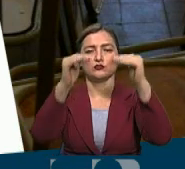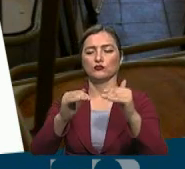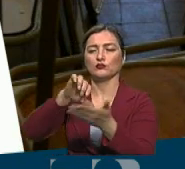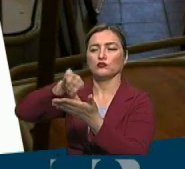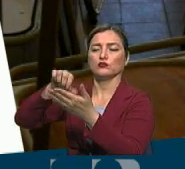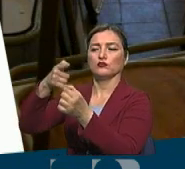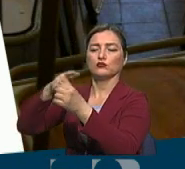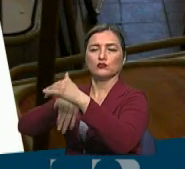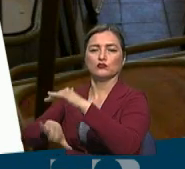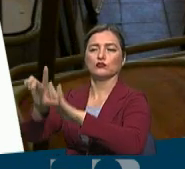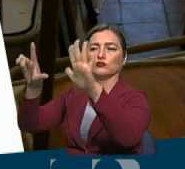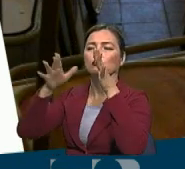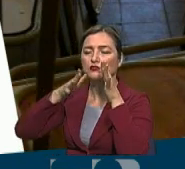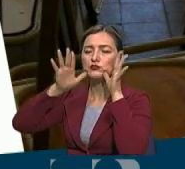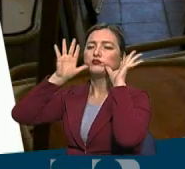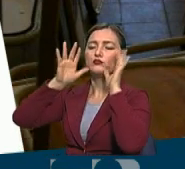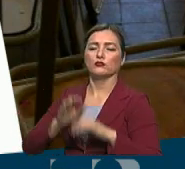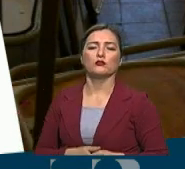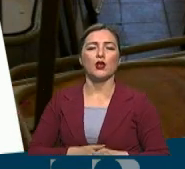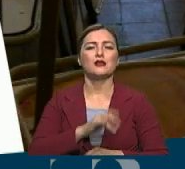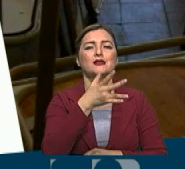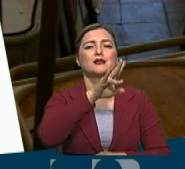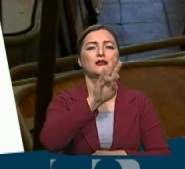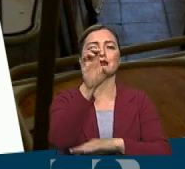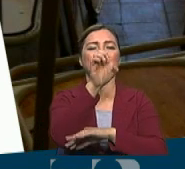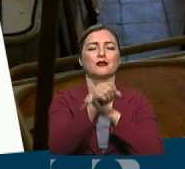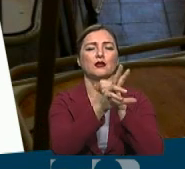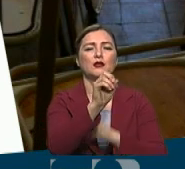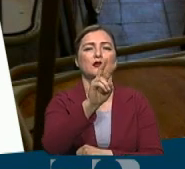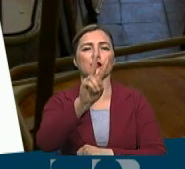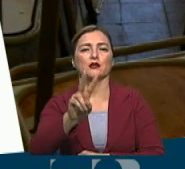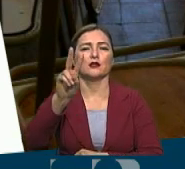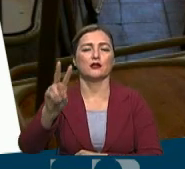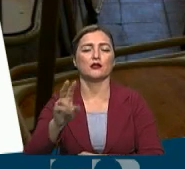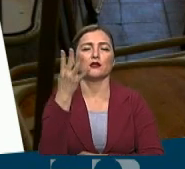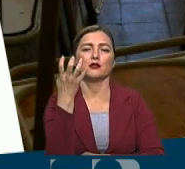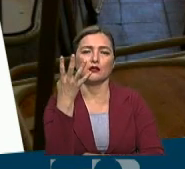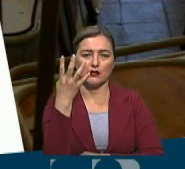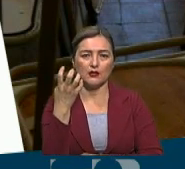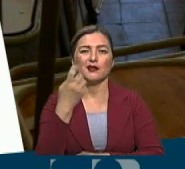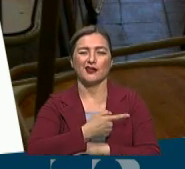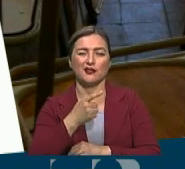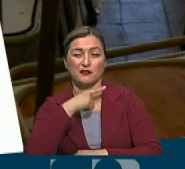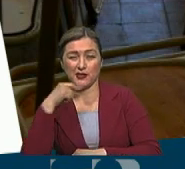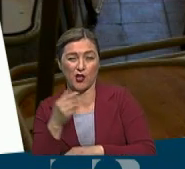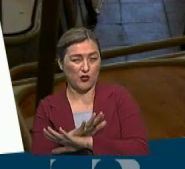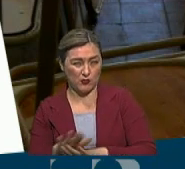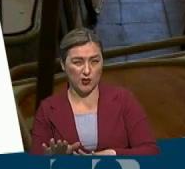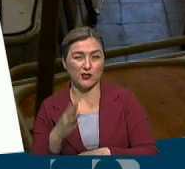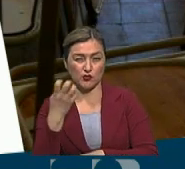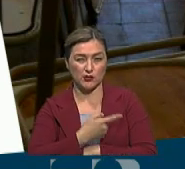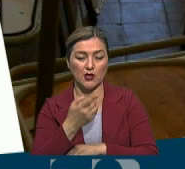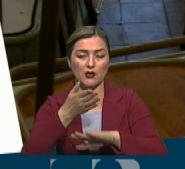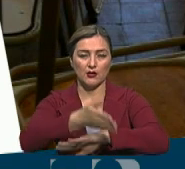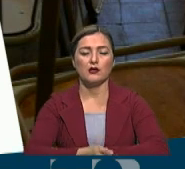ciudad de Quito el ingreso será el 7 de diciembre y el 17 de enero de 2022 14 días después del feriado de fin de año,